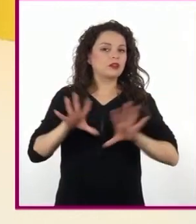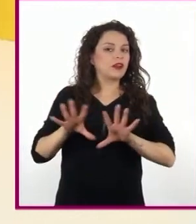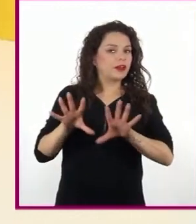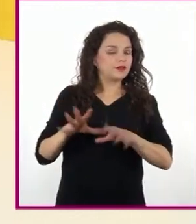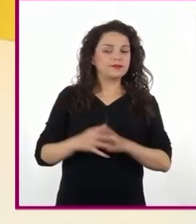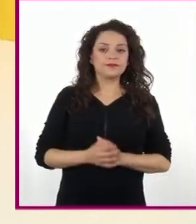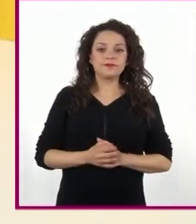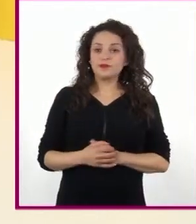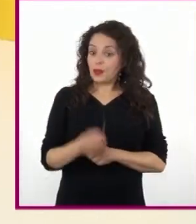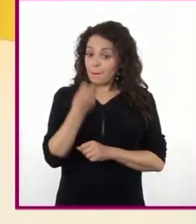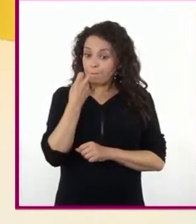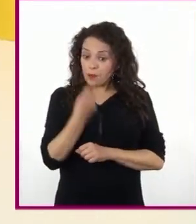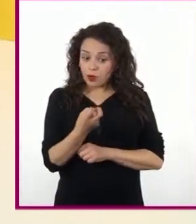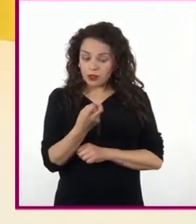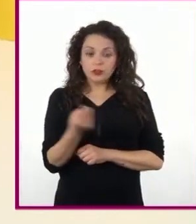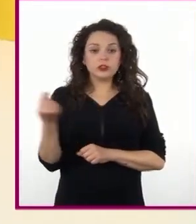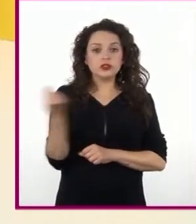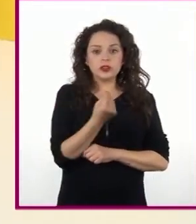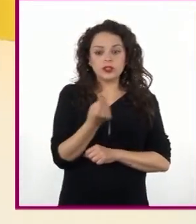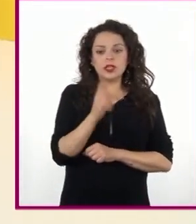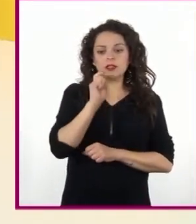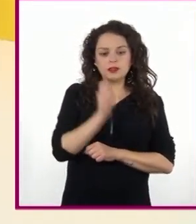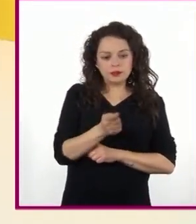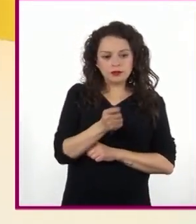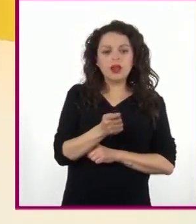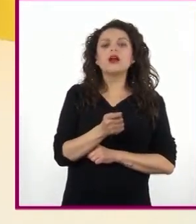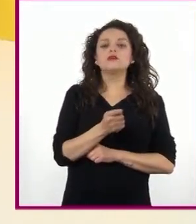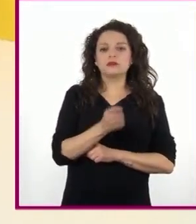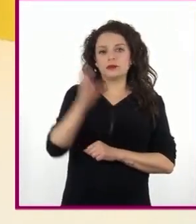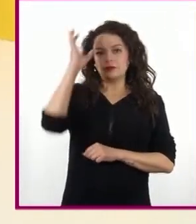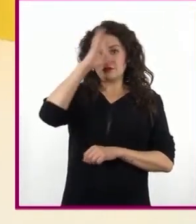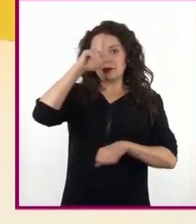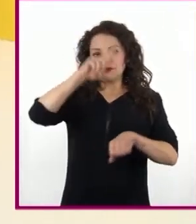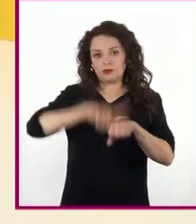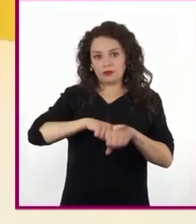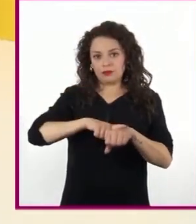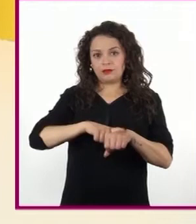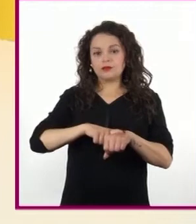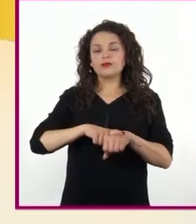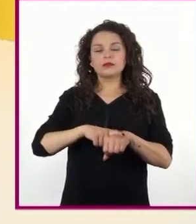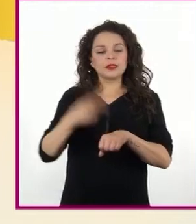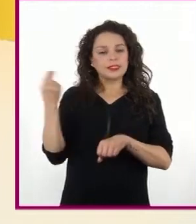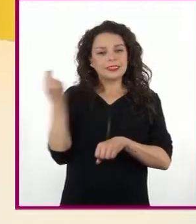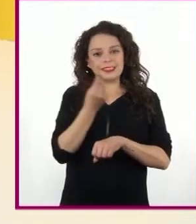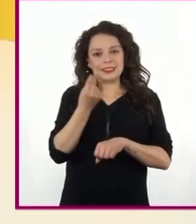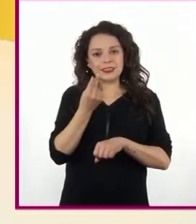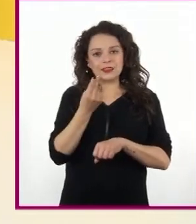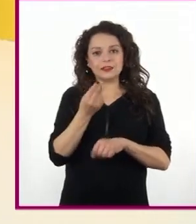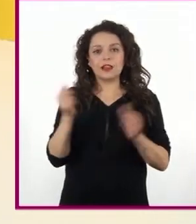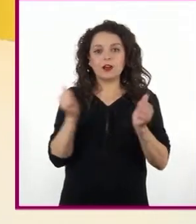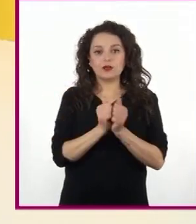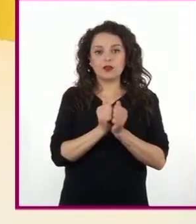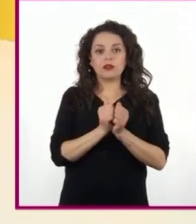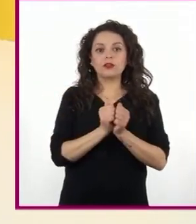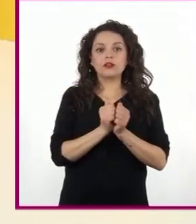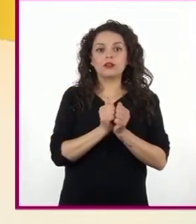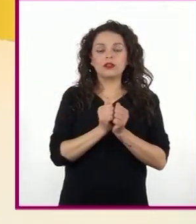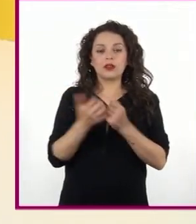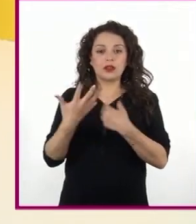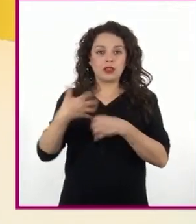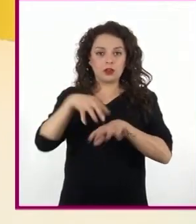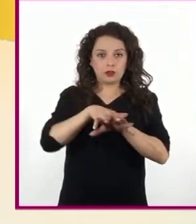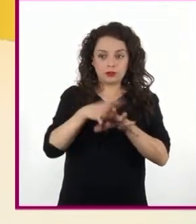Por lo anterior, es necesario hacer hincapié en la cultura incluyente e intercultural. Para comprender de qué se